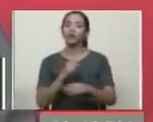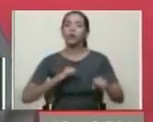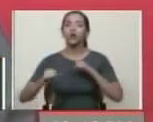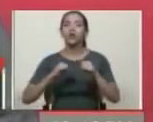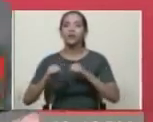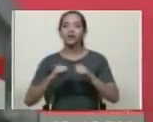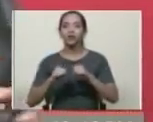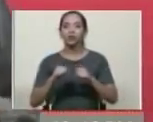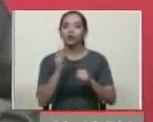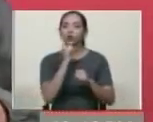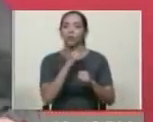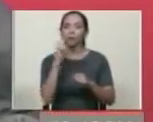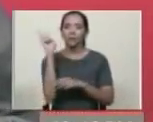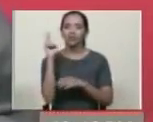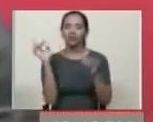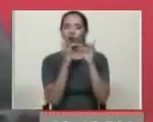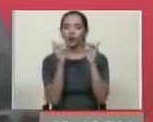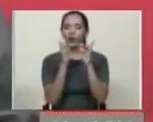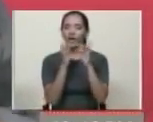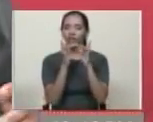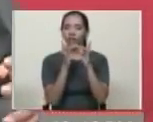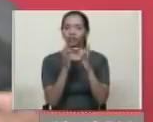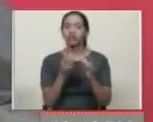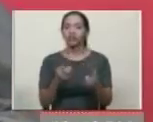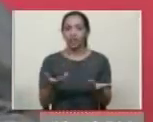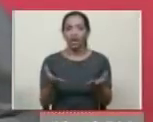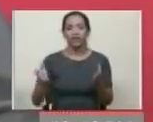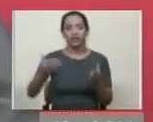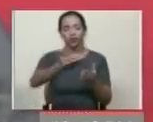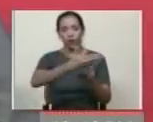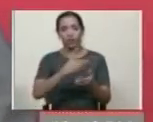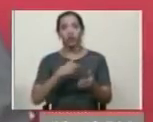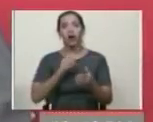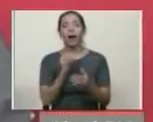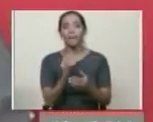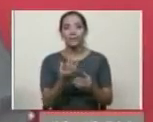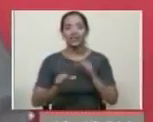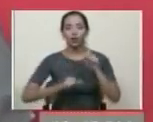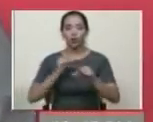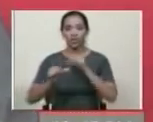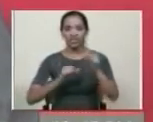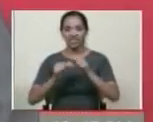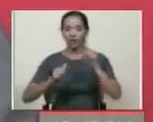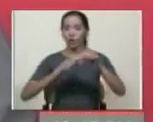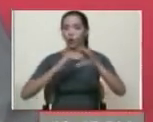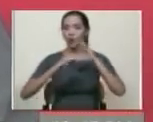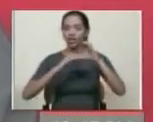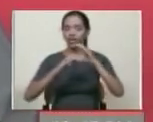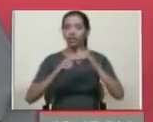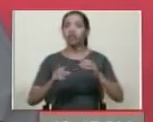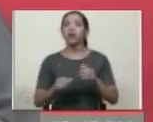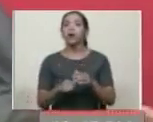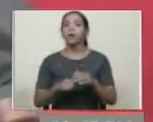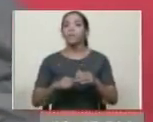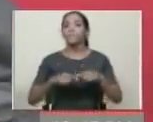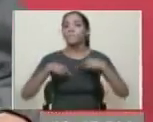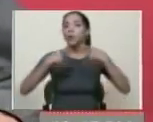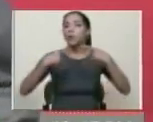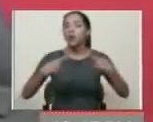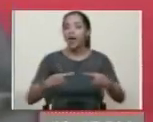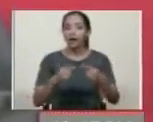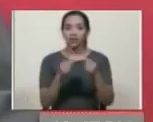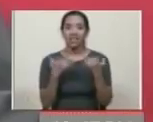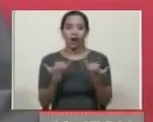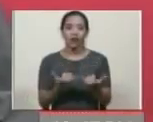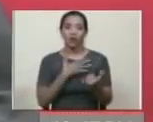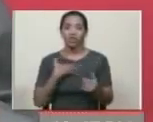un movimiento que ha aglutinado a varios comunicadores digitales, a varios colectivos también digitales, populares, que a veces ahora nos quieren satanizar,